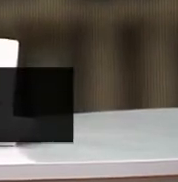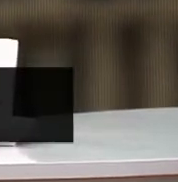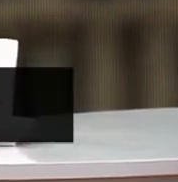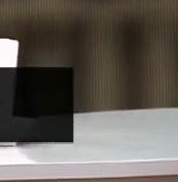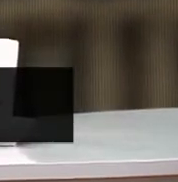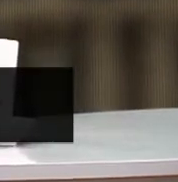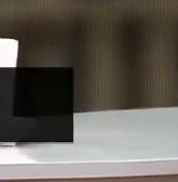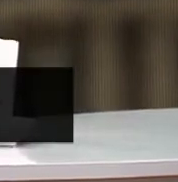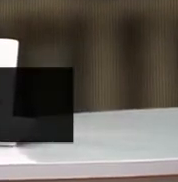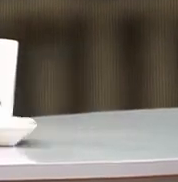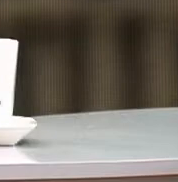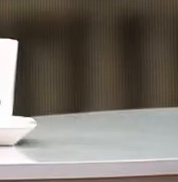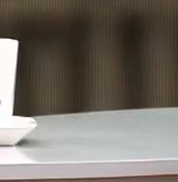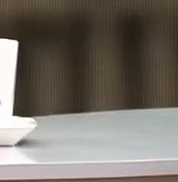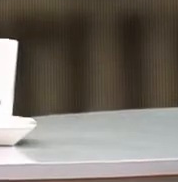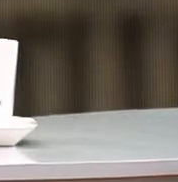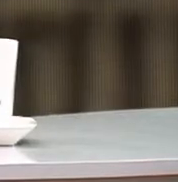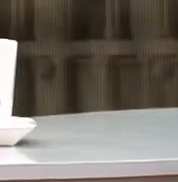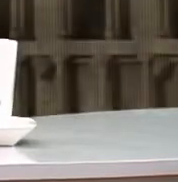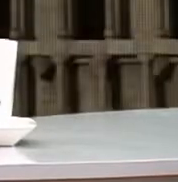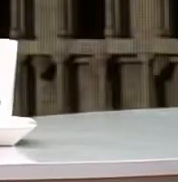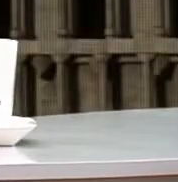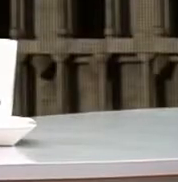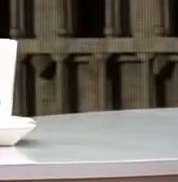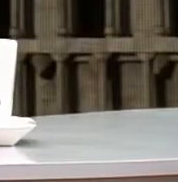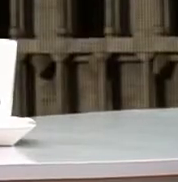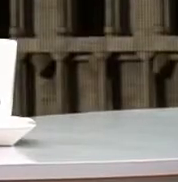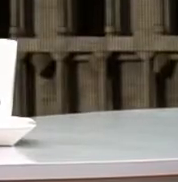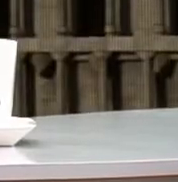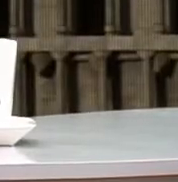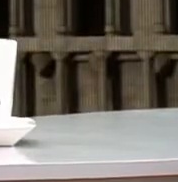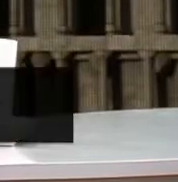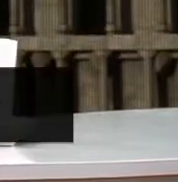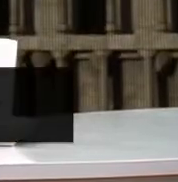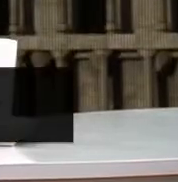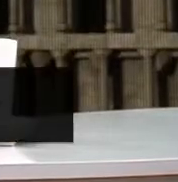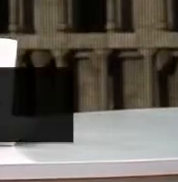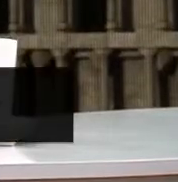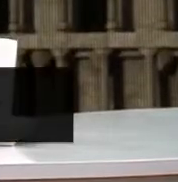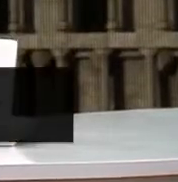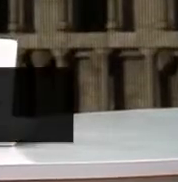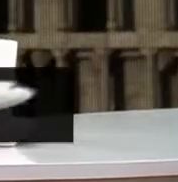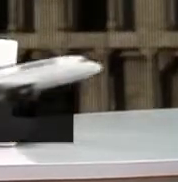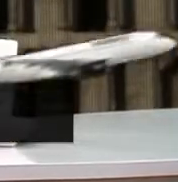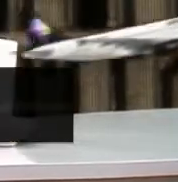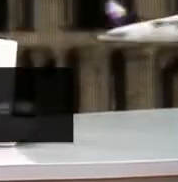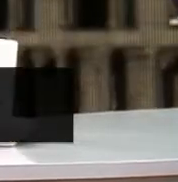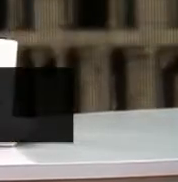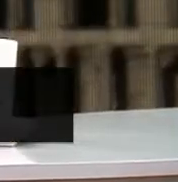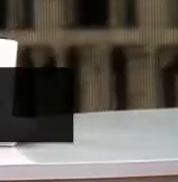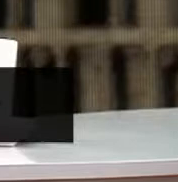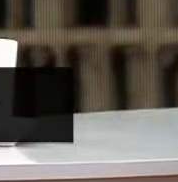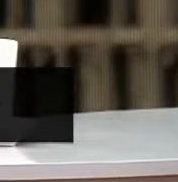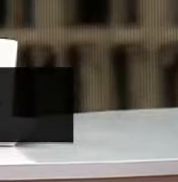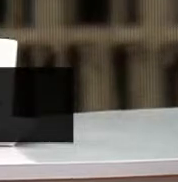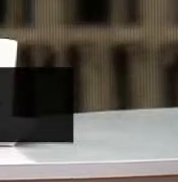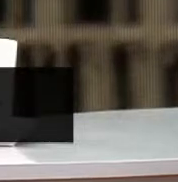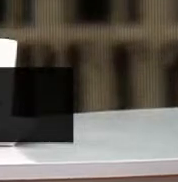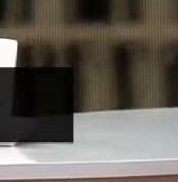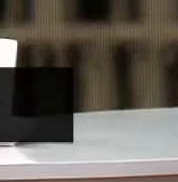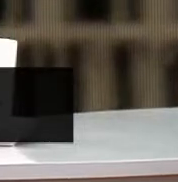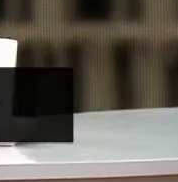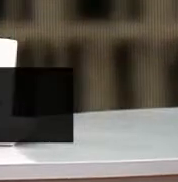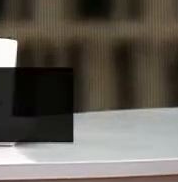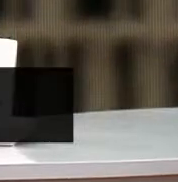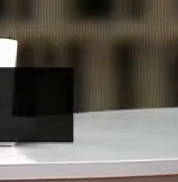que tú y yo viajemos contentos, estemos tranquilos. La aerolínea que vuela diferente te dice que sí a todo y te invita